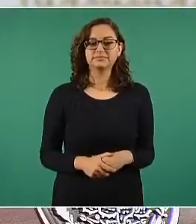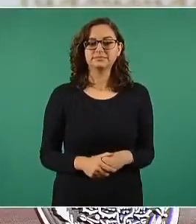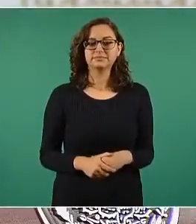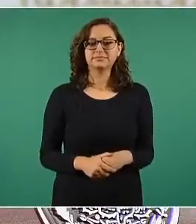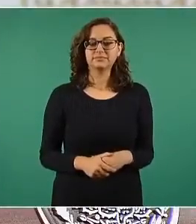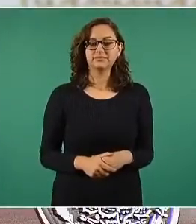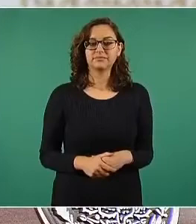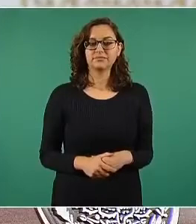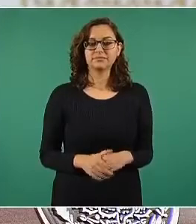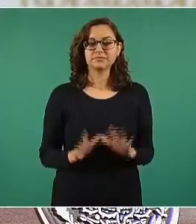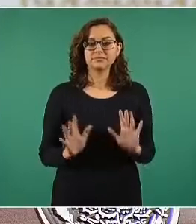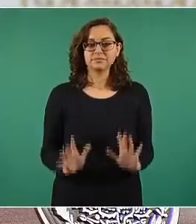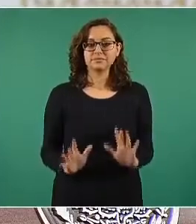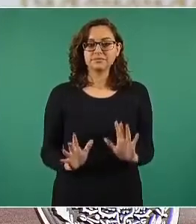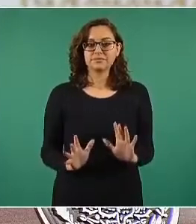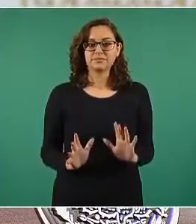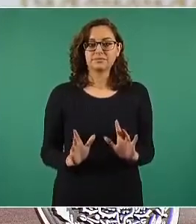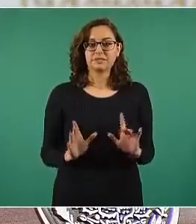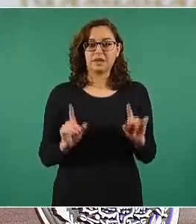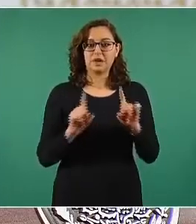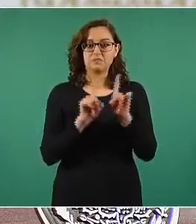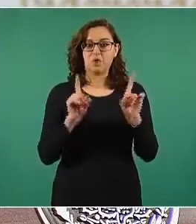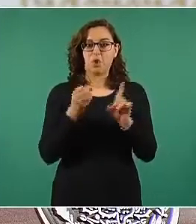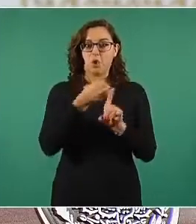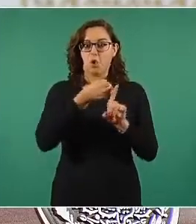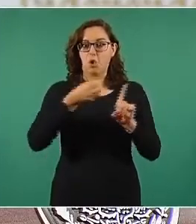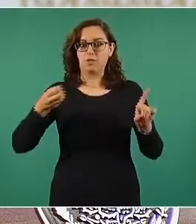porque el que se mueve no sale en la foto.